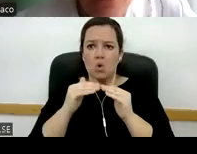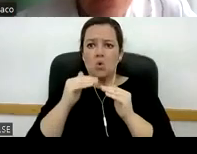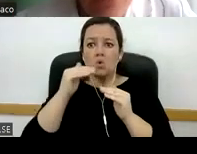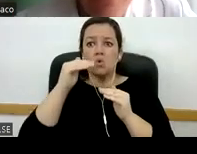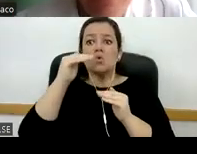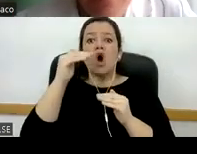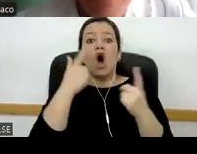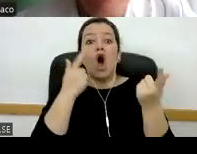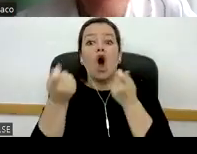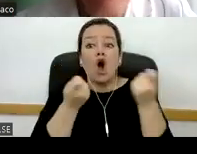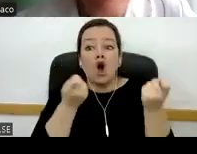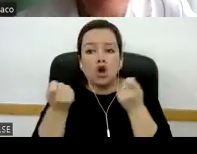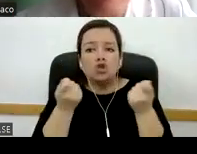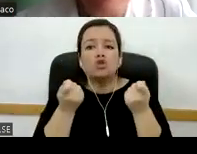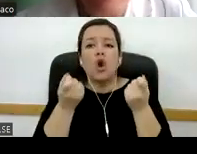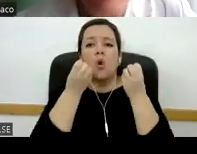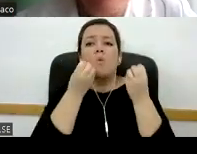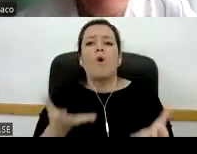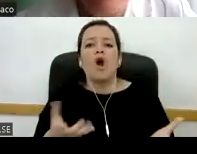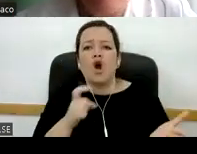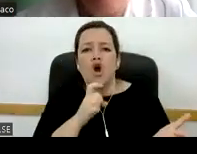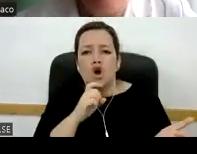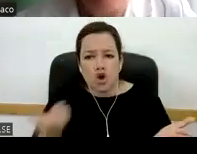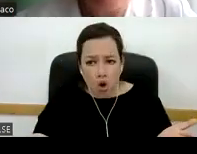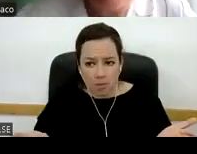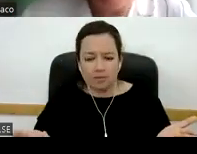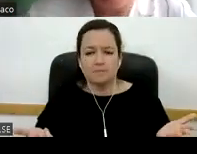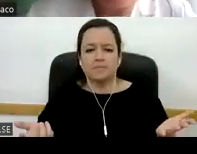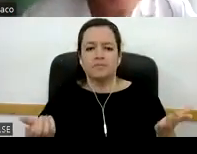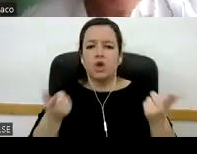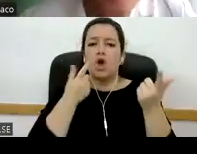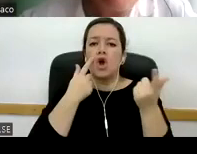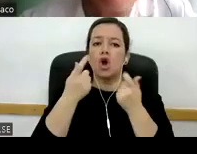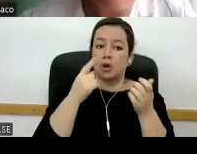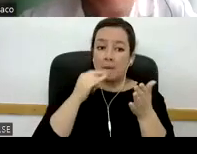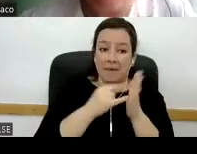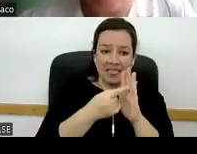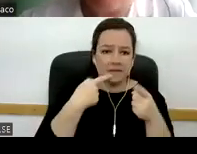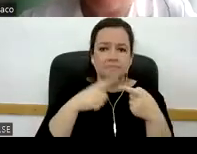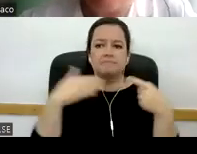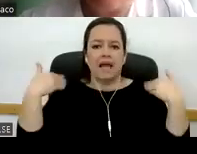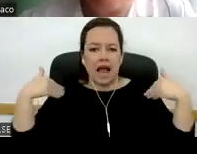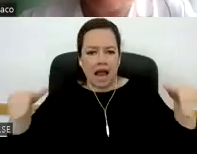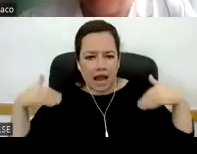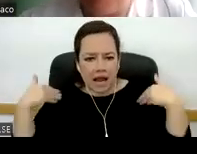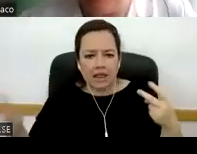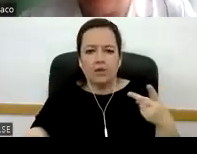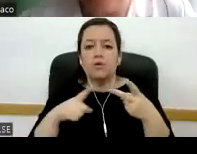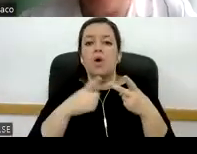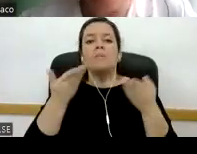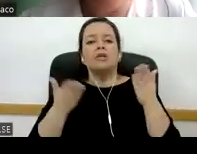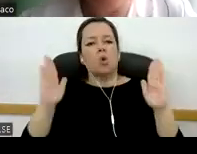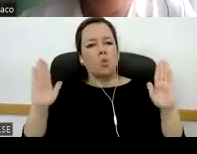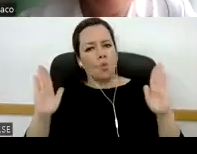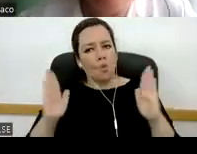buen control, que veréis que lo podemos conseguir con estas medidas que veis aquí, el ejercicio físico regular, la pérdida de peso, en